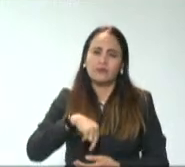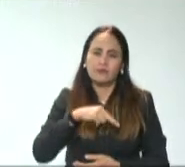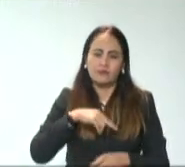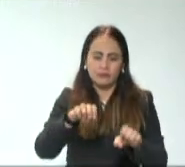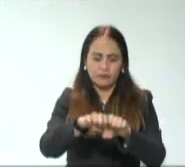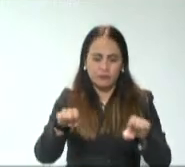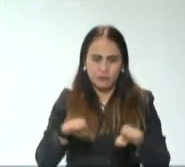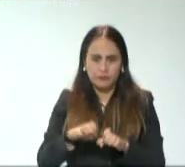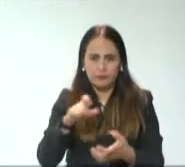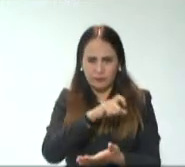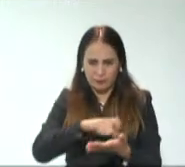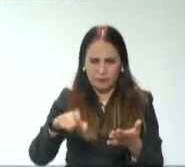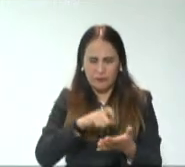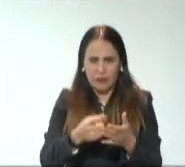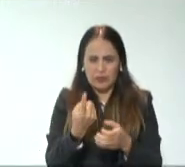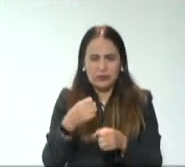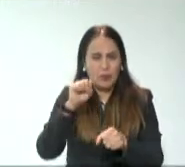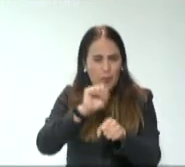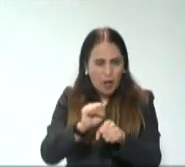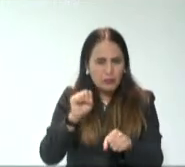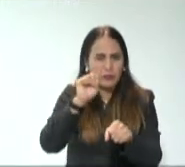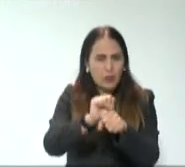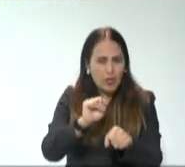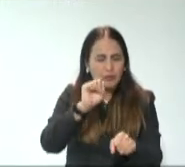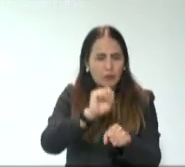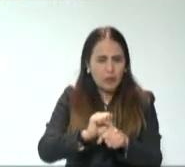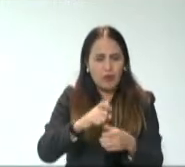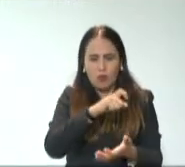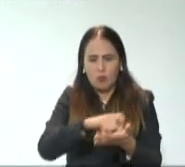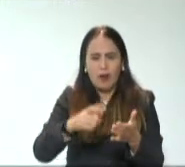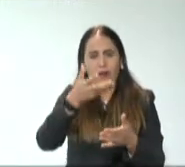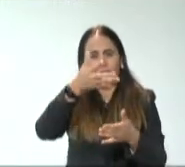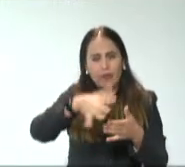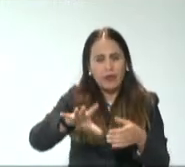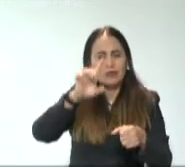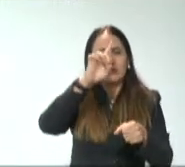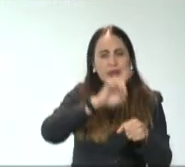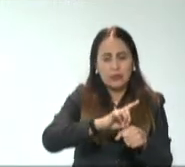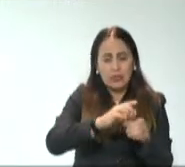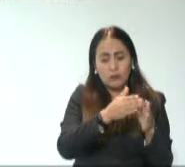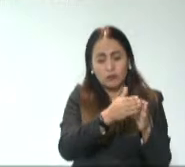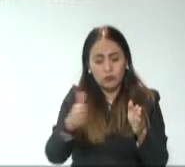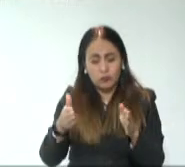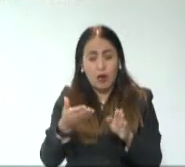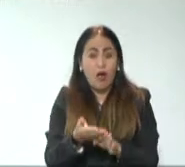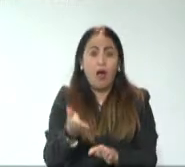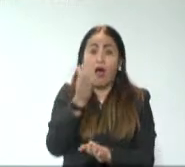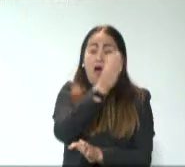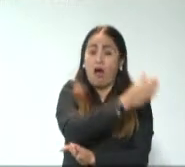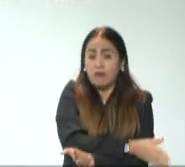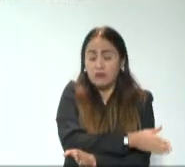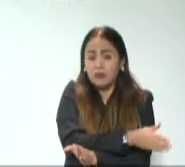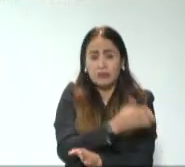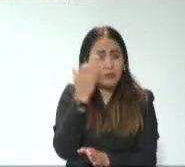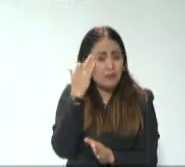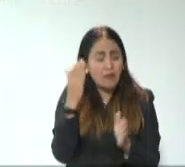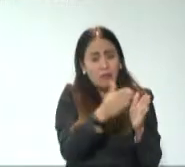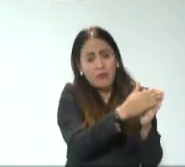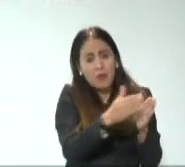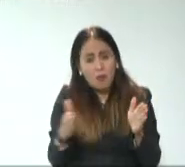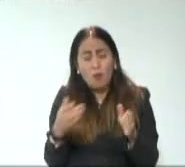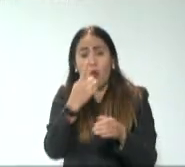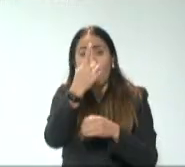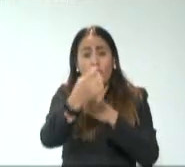equipo de protección personal semanalmente cada 10 días compramos lo que se compraba tradicionalmente durante durante un un